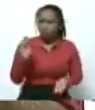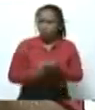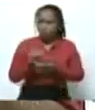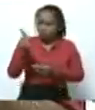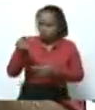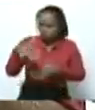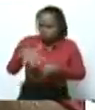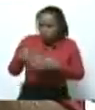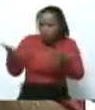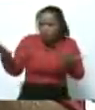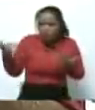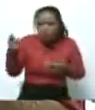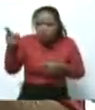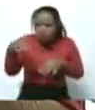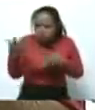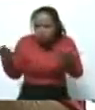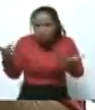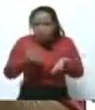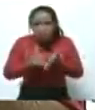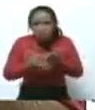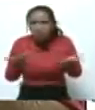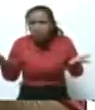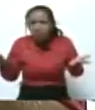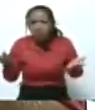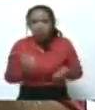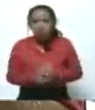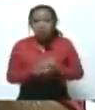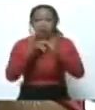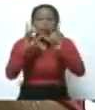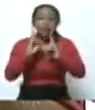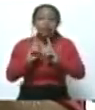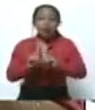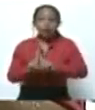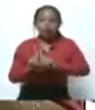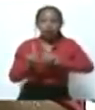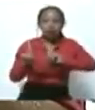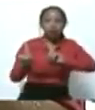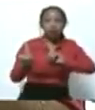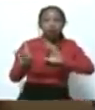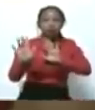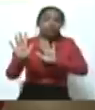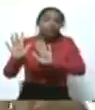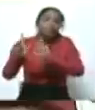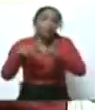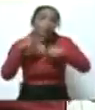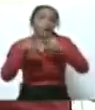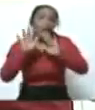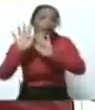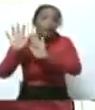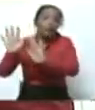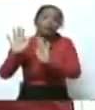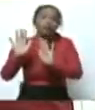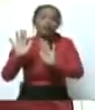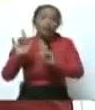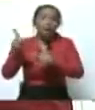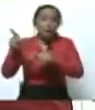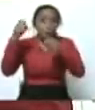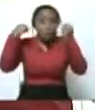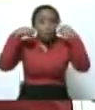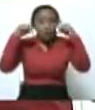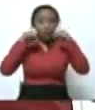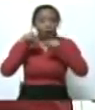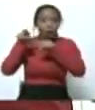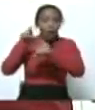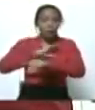tú? ¿Dónde estás tú? Y decidieron apartarse. Bueno, esa es la política que practican ellos.